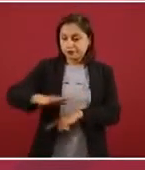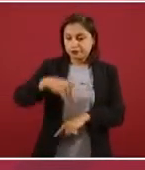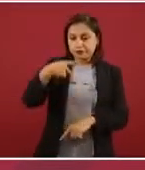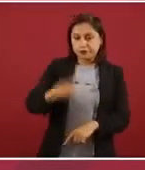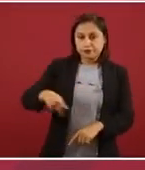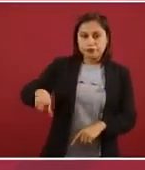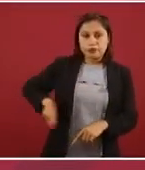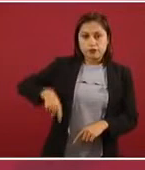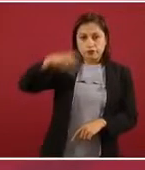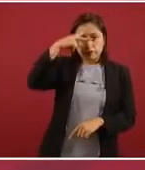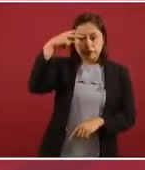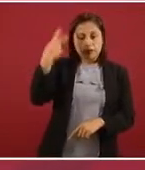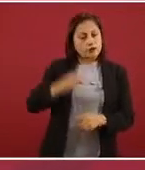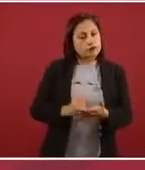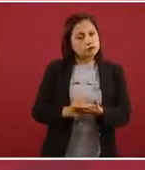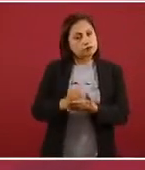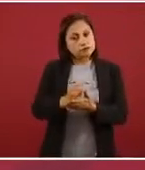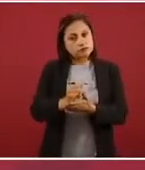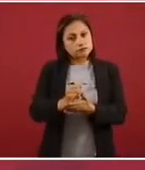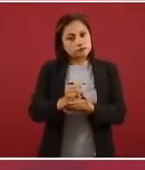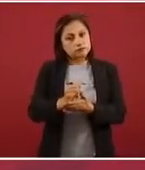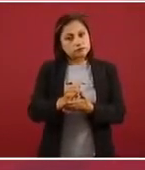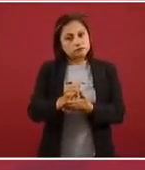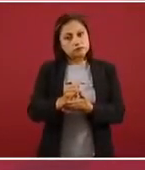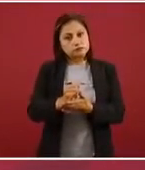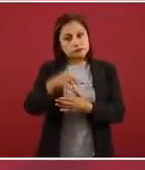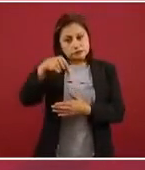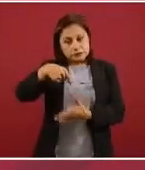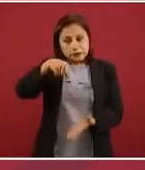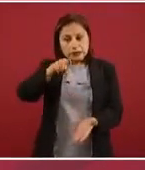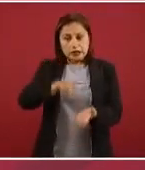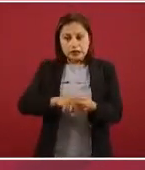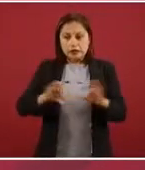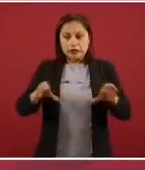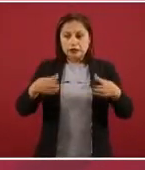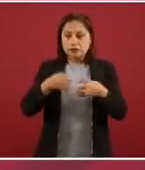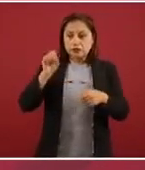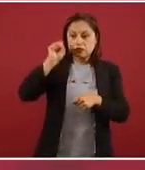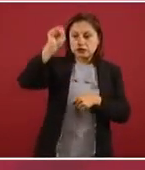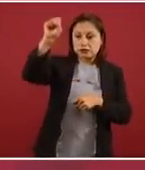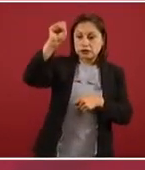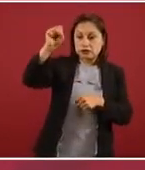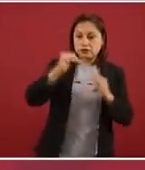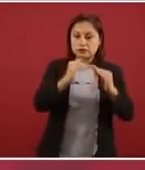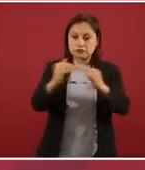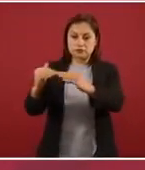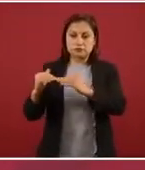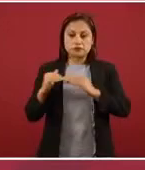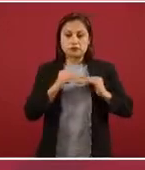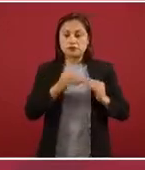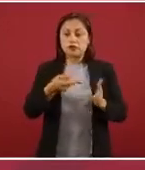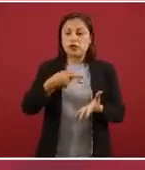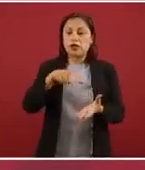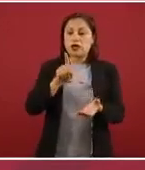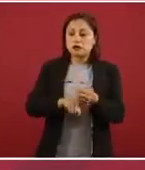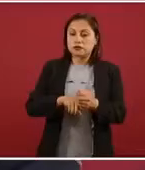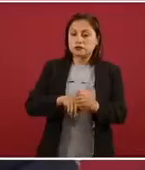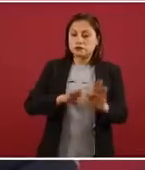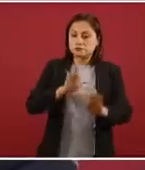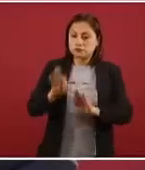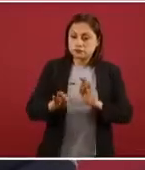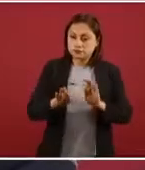gobierno que haya democracia sindical y buen trato a